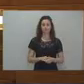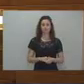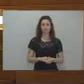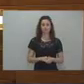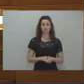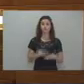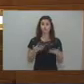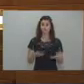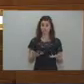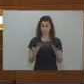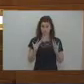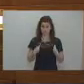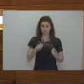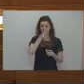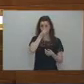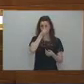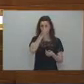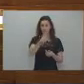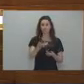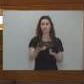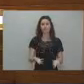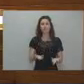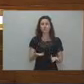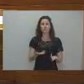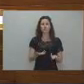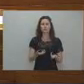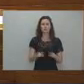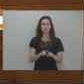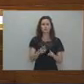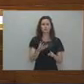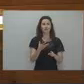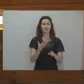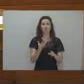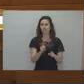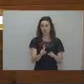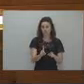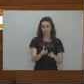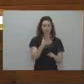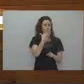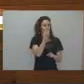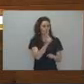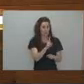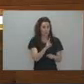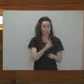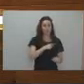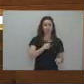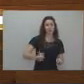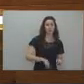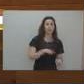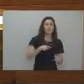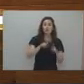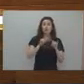El Partido Socialista no se ha entendido, de momento, ni con Podemos ni con Izquierda Unida. El